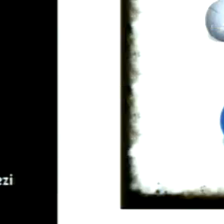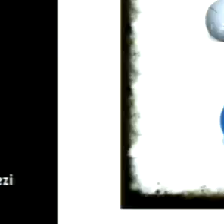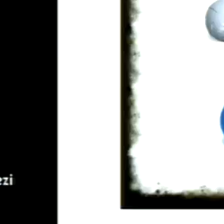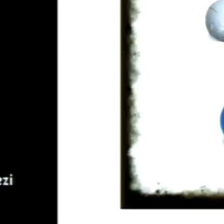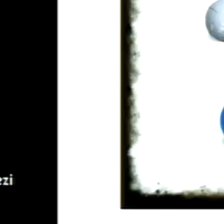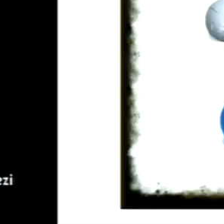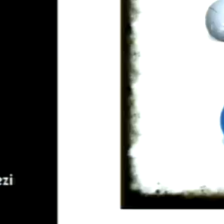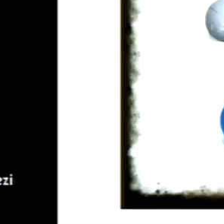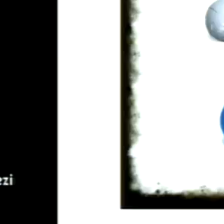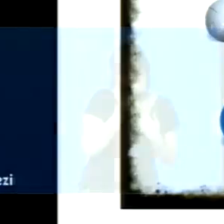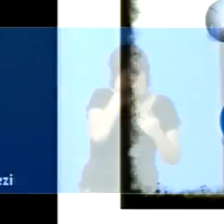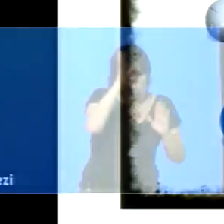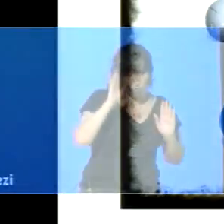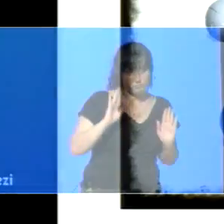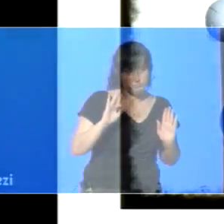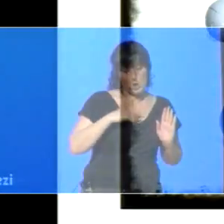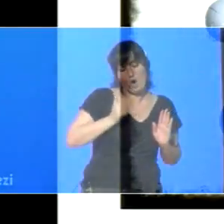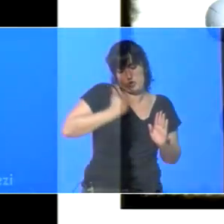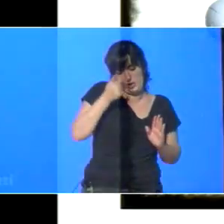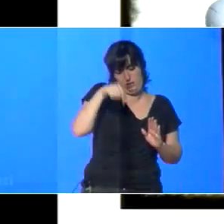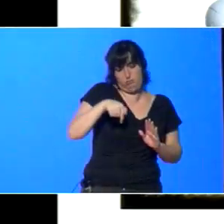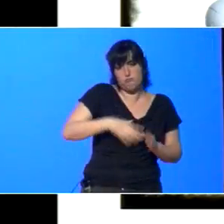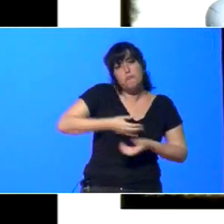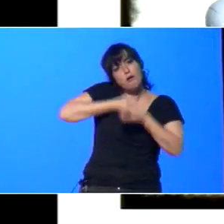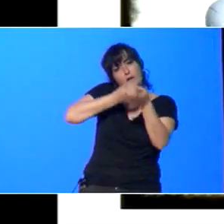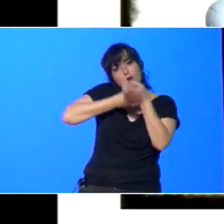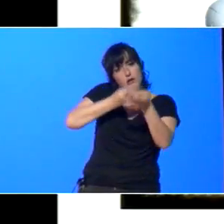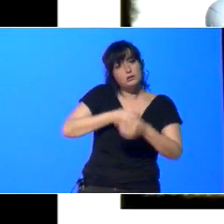yo creo que tengo la oportunidad de decirlo en este foro y decir, porque el problema viene después,